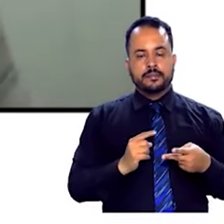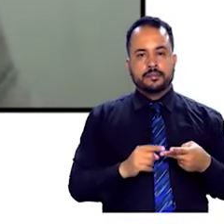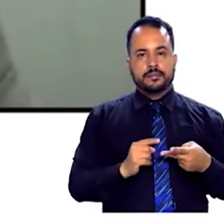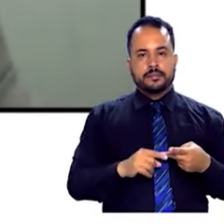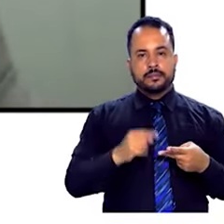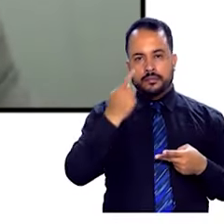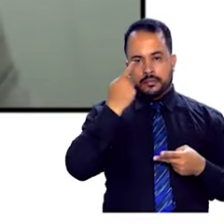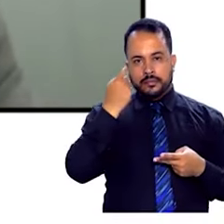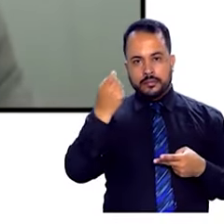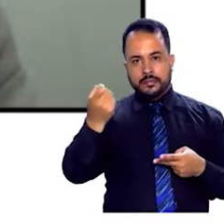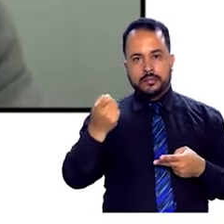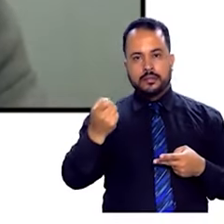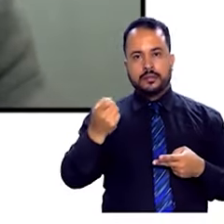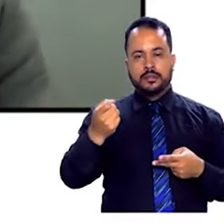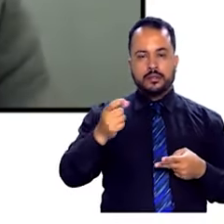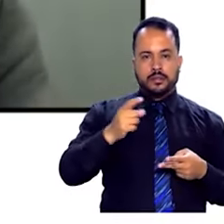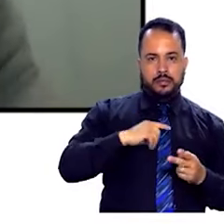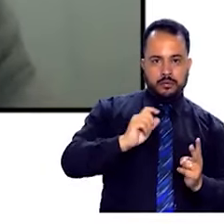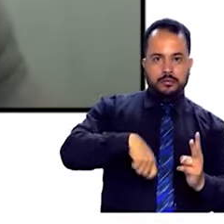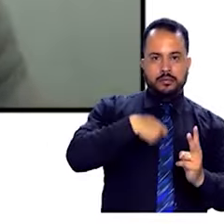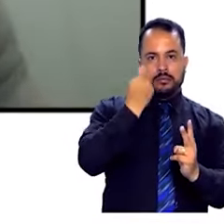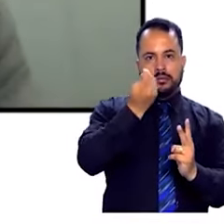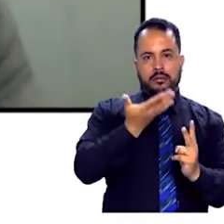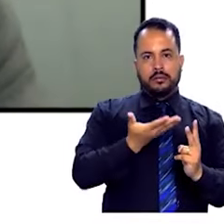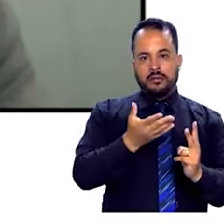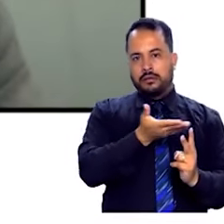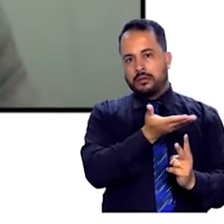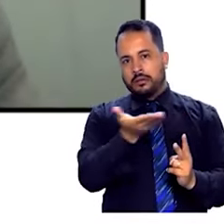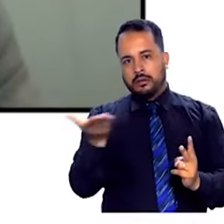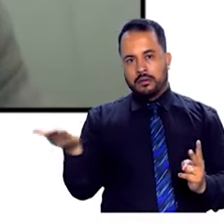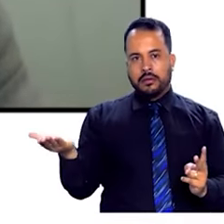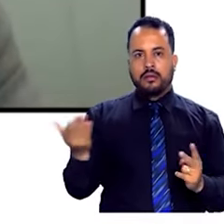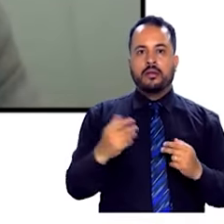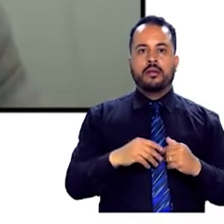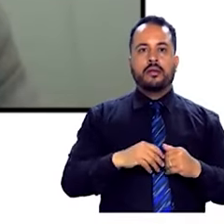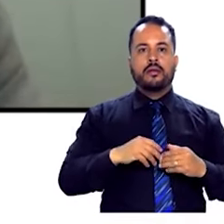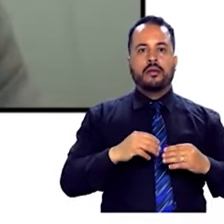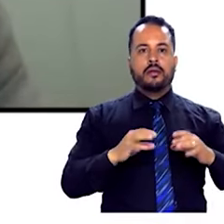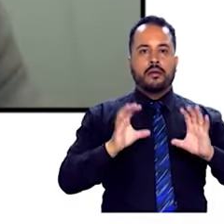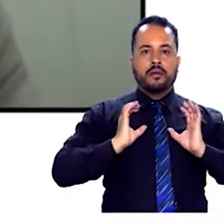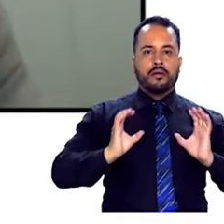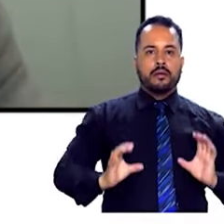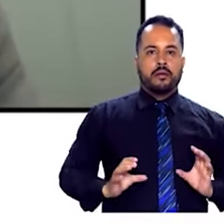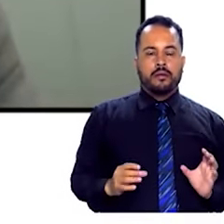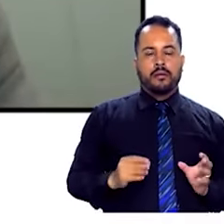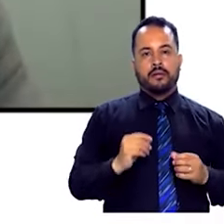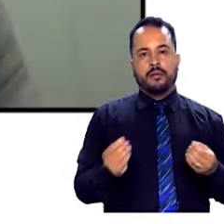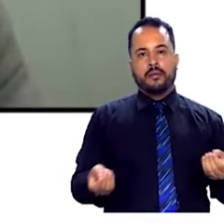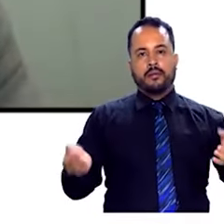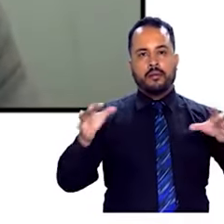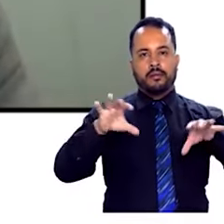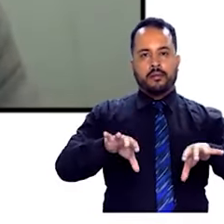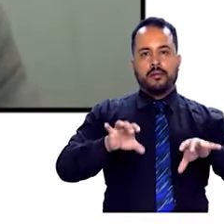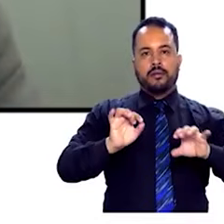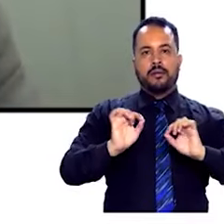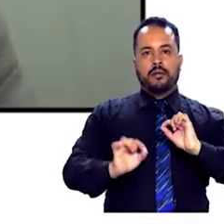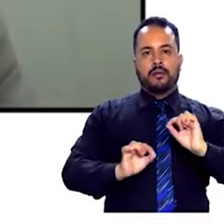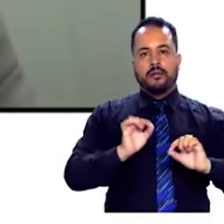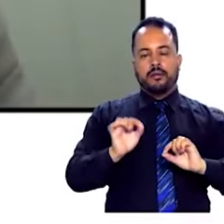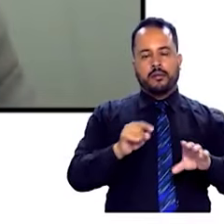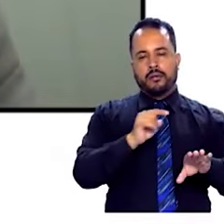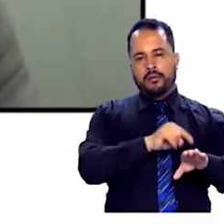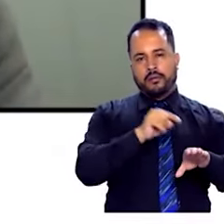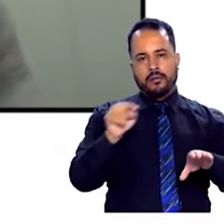en su conjunto A esta doctrina la corte Suprema lama graved institucional permite la gravedad